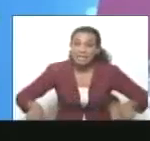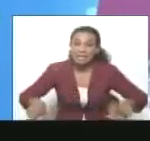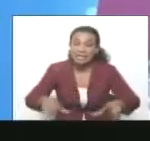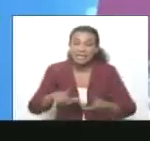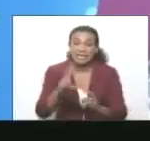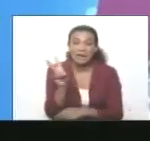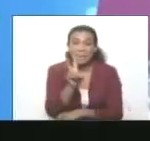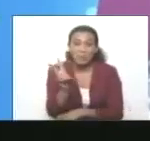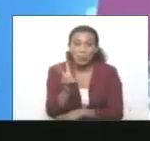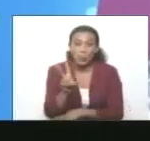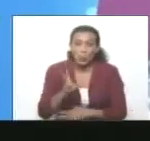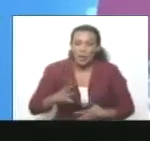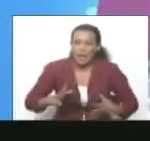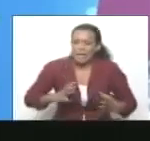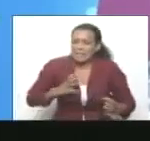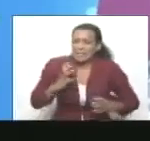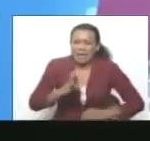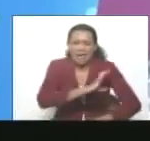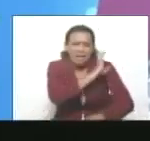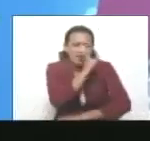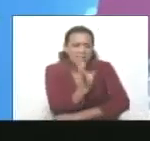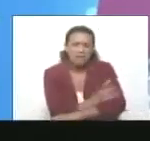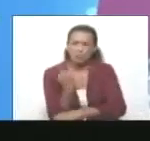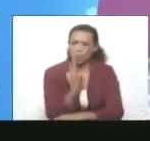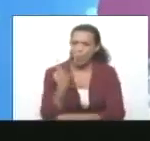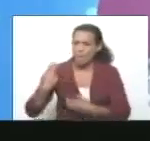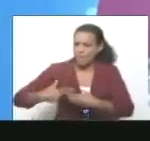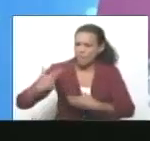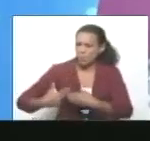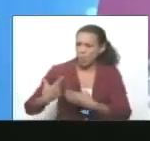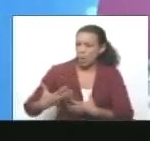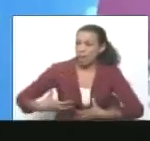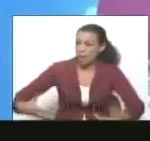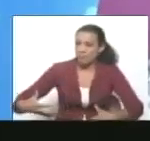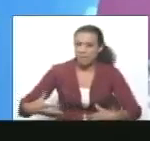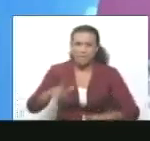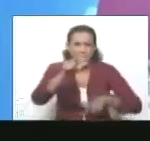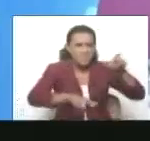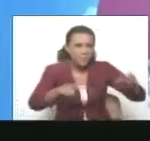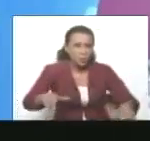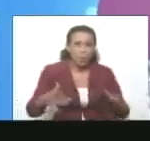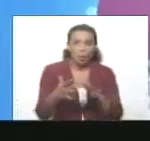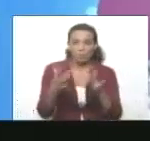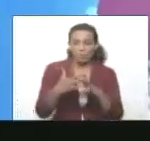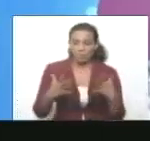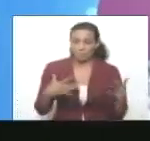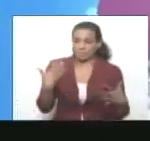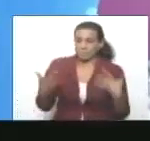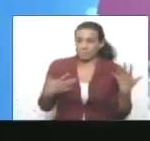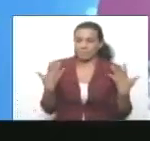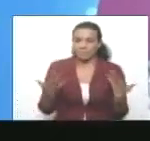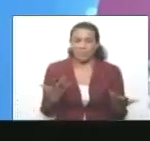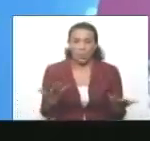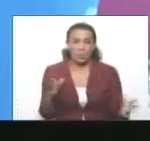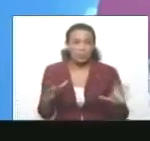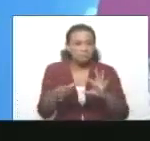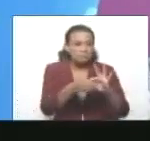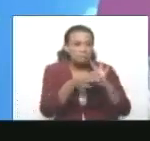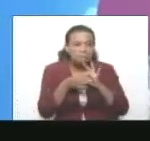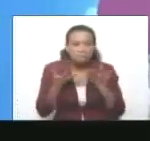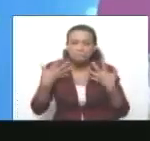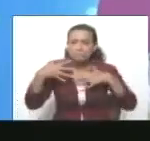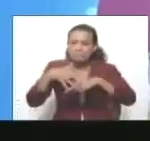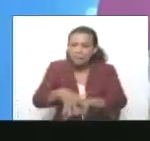llena de energía, y no solamente por el petróleo, sino por la energía de su gente que está cotidianamente involucrada en